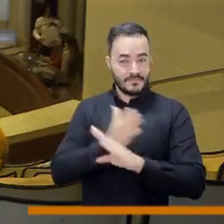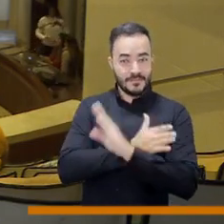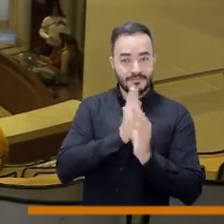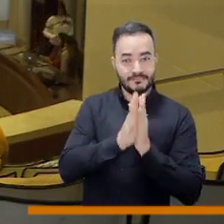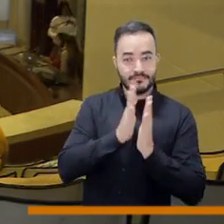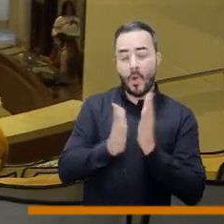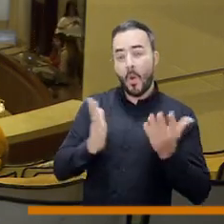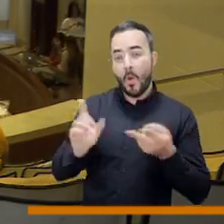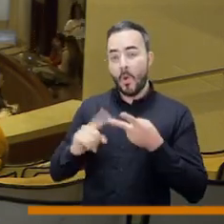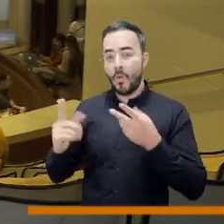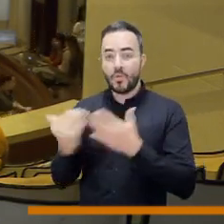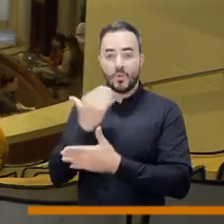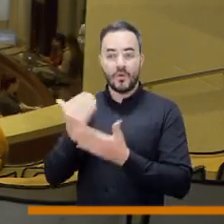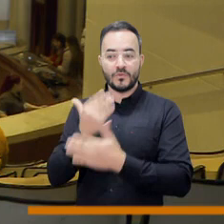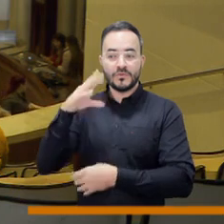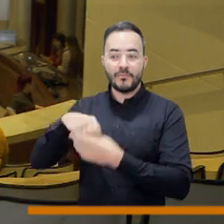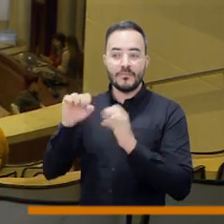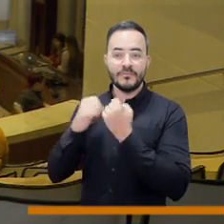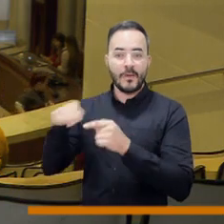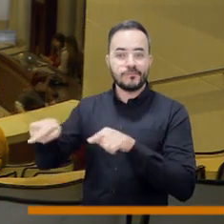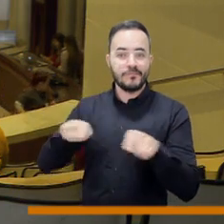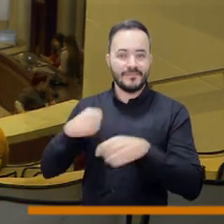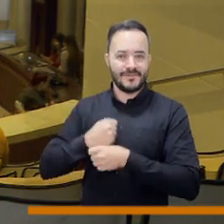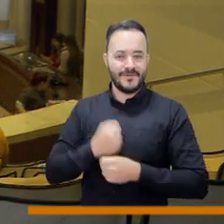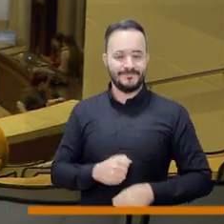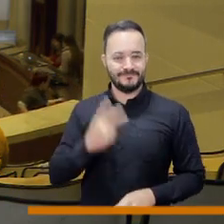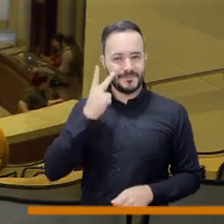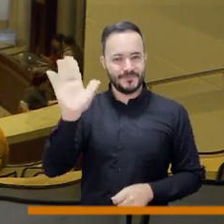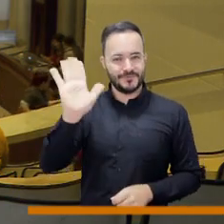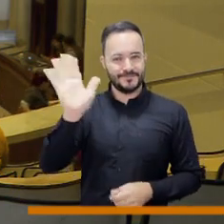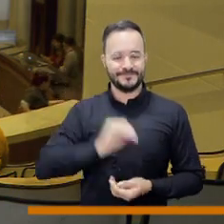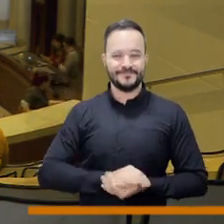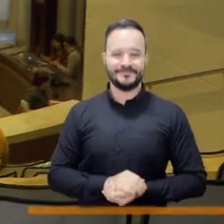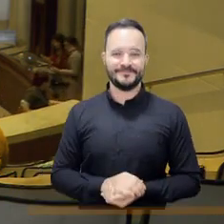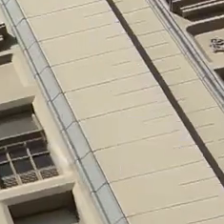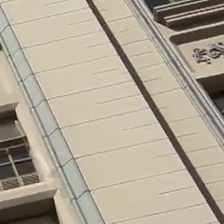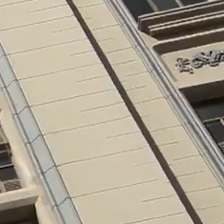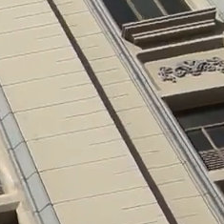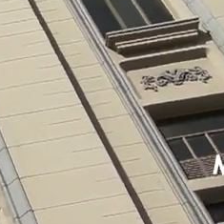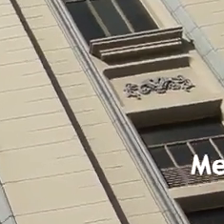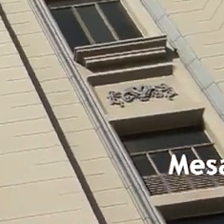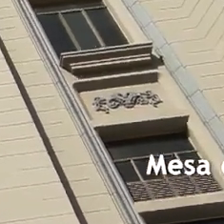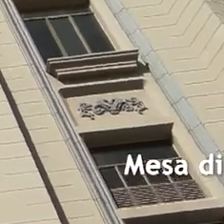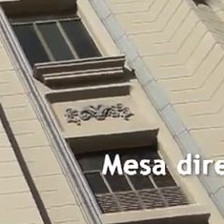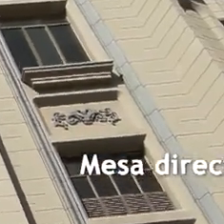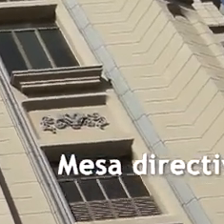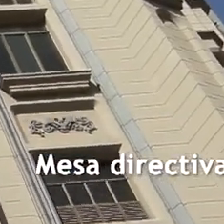temas y otros tratados en la agenda al interior del Consejo de Medellín. Hasta pronto.